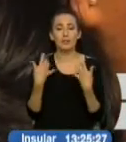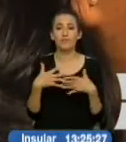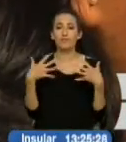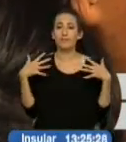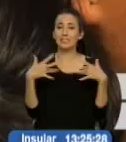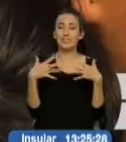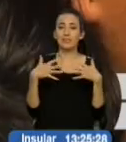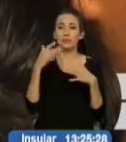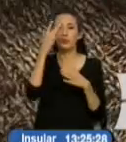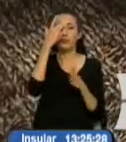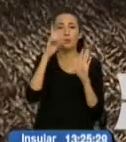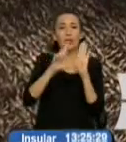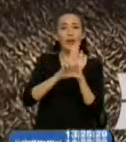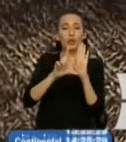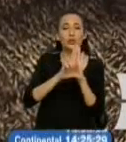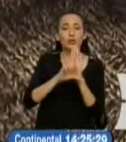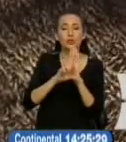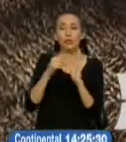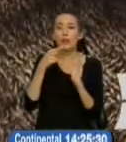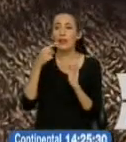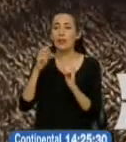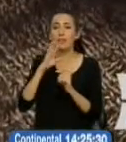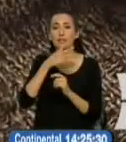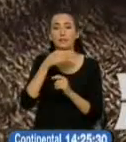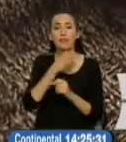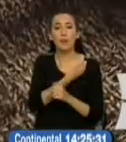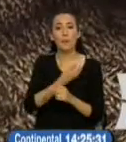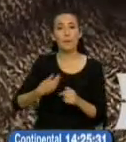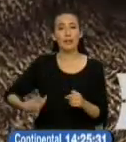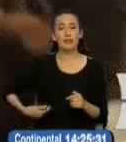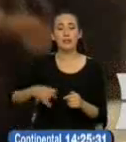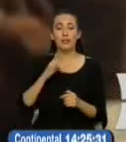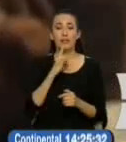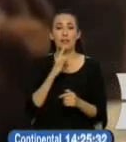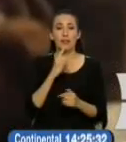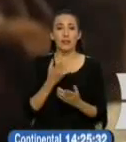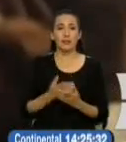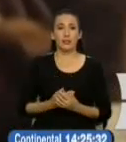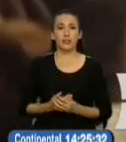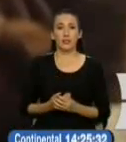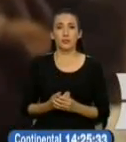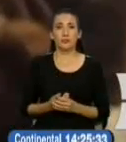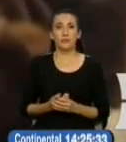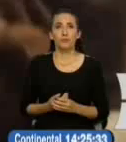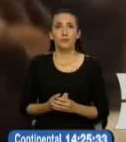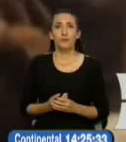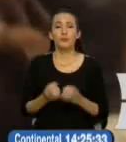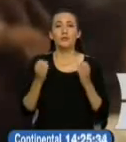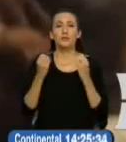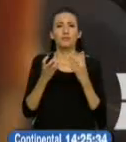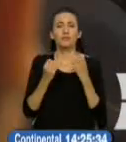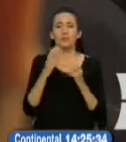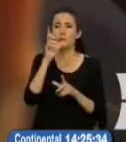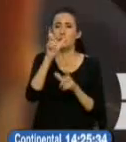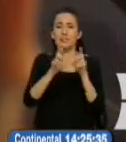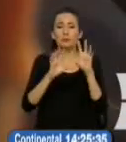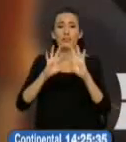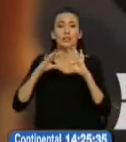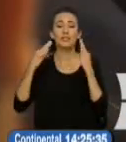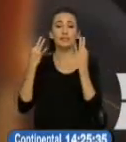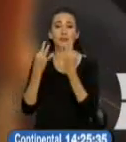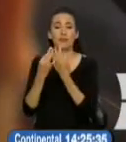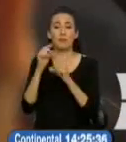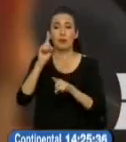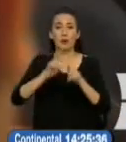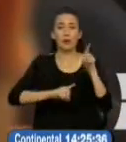a las leyes antimigrantes implementadas por el presidente de Estados Unidos, Donald Trump. Muchos de ellos son familiares de víctimas